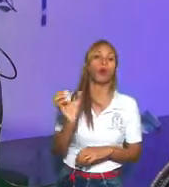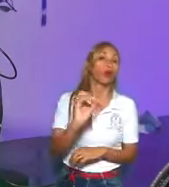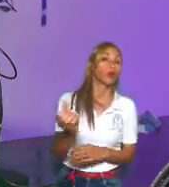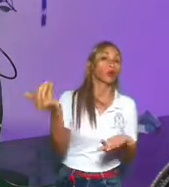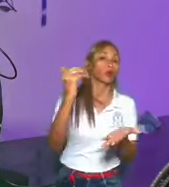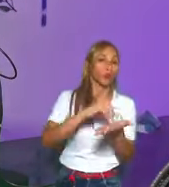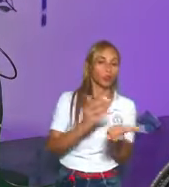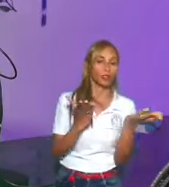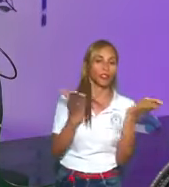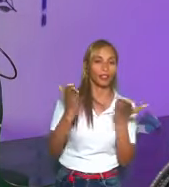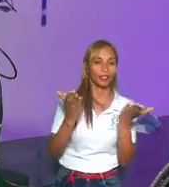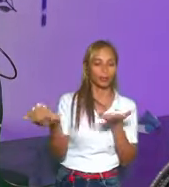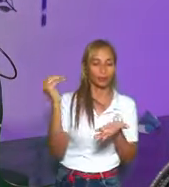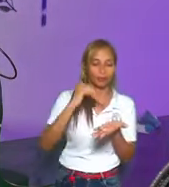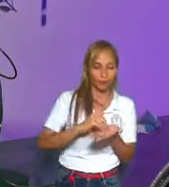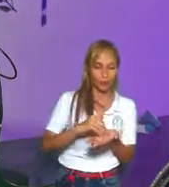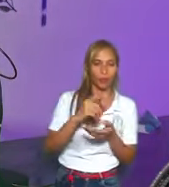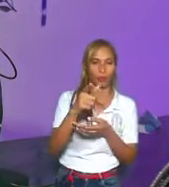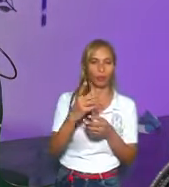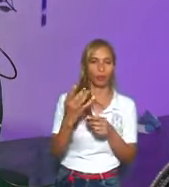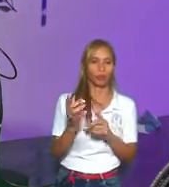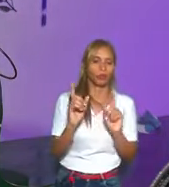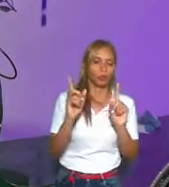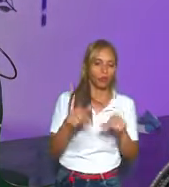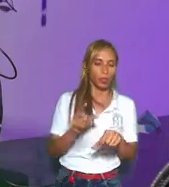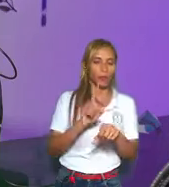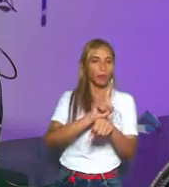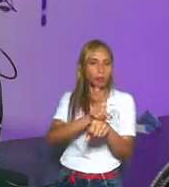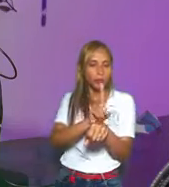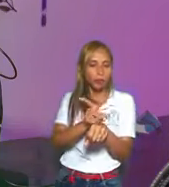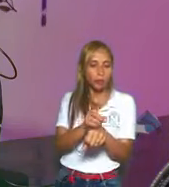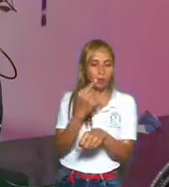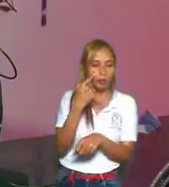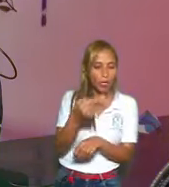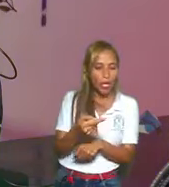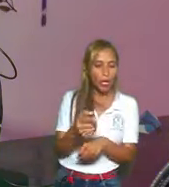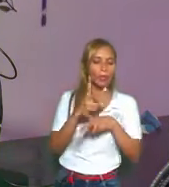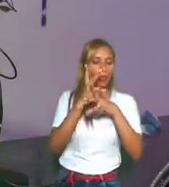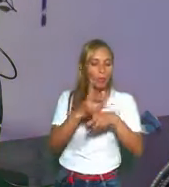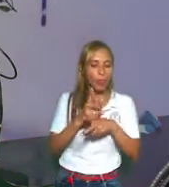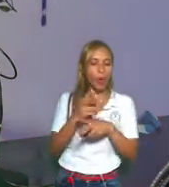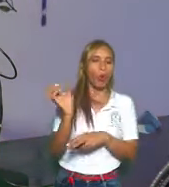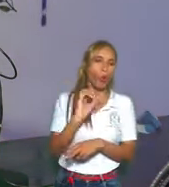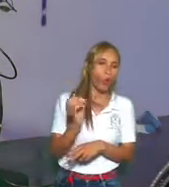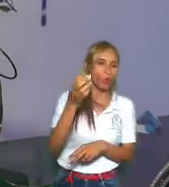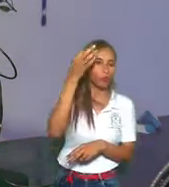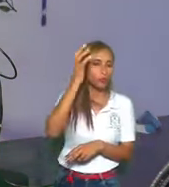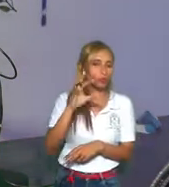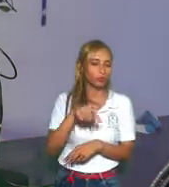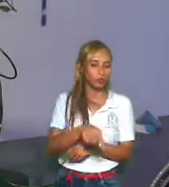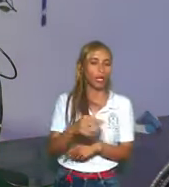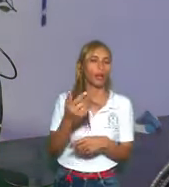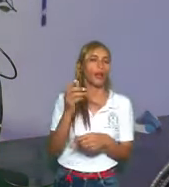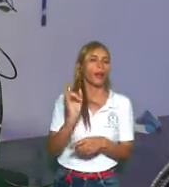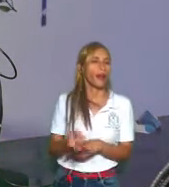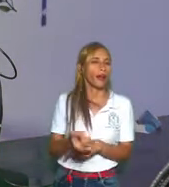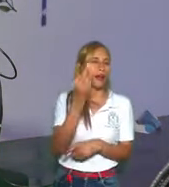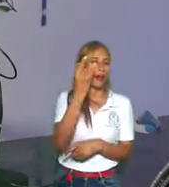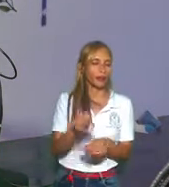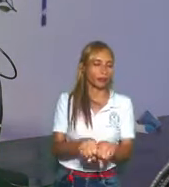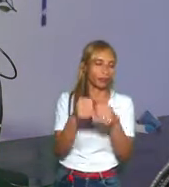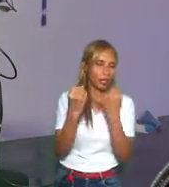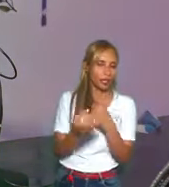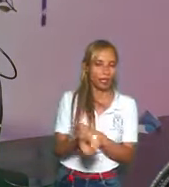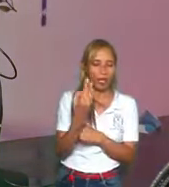revisiones de los medidores, sea preventiva o sea porque el medidor ya tiene una novedad en la lectura, hacer esas